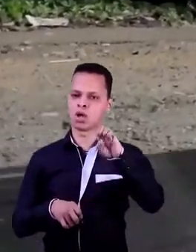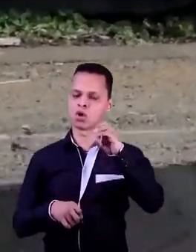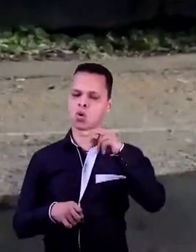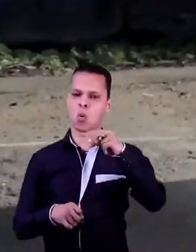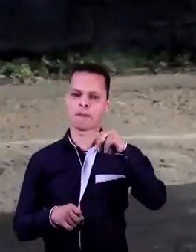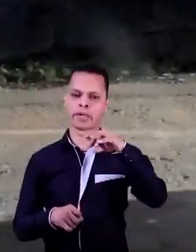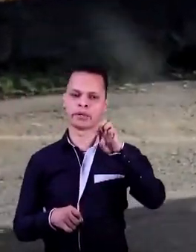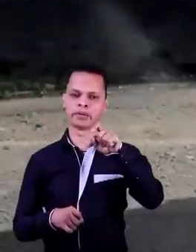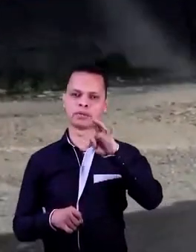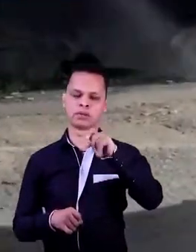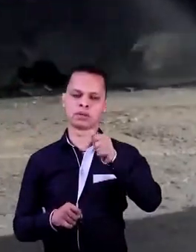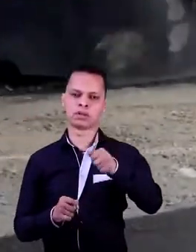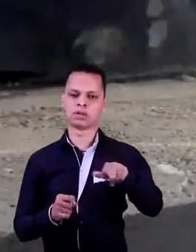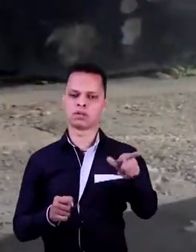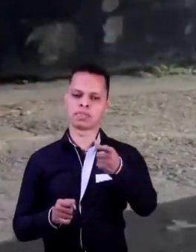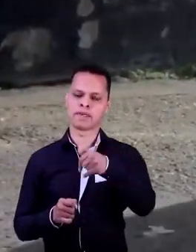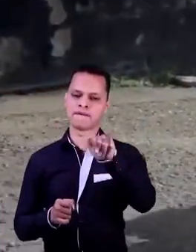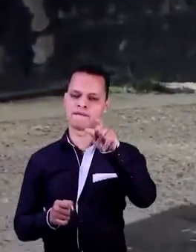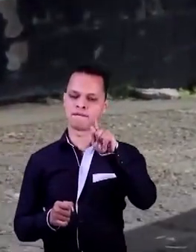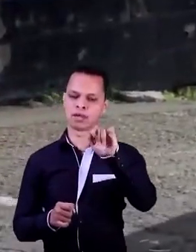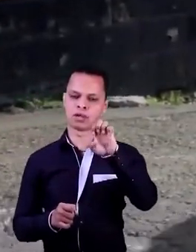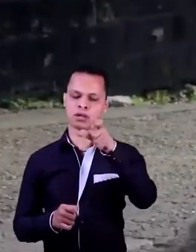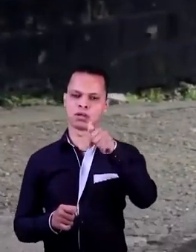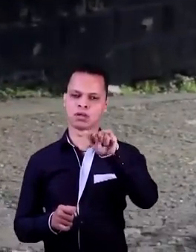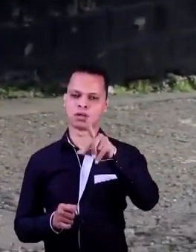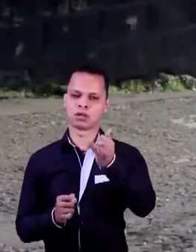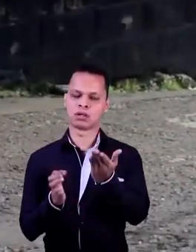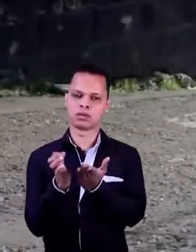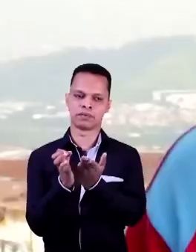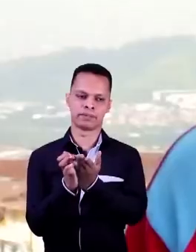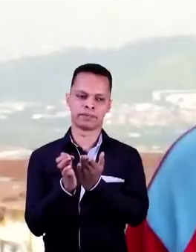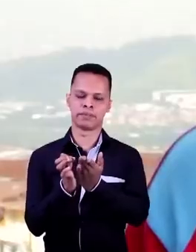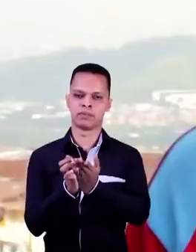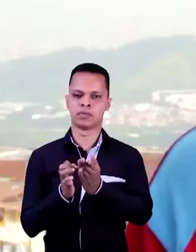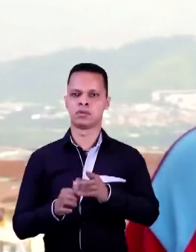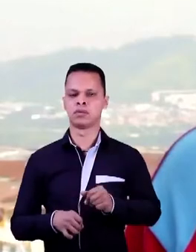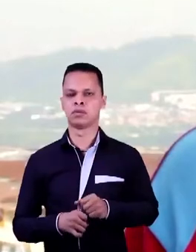Cometas a Fe y Alegría, al Colegio de Alegría. Y